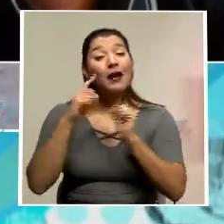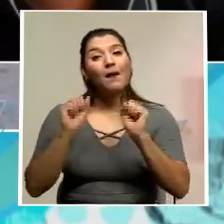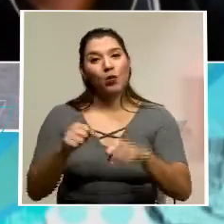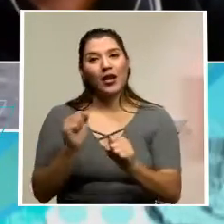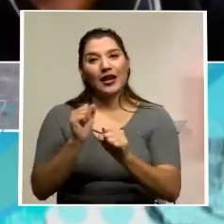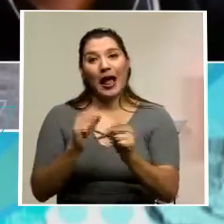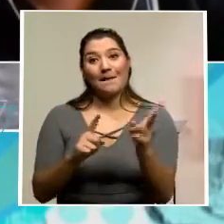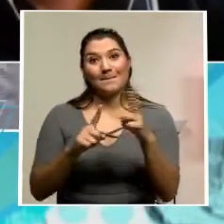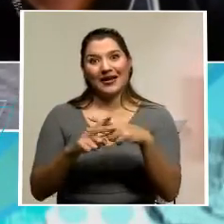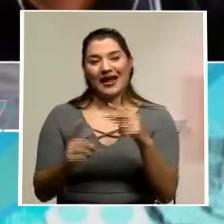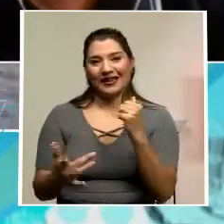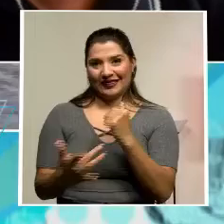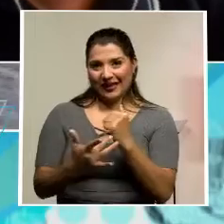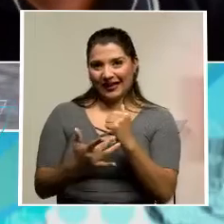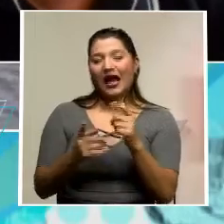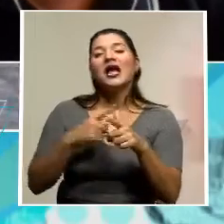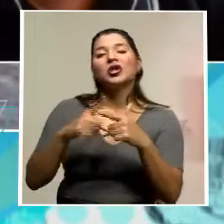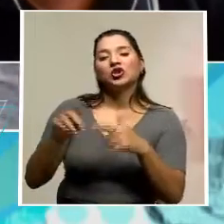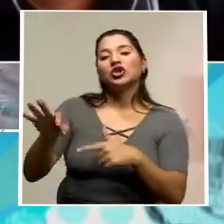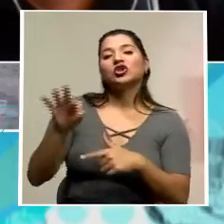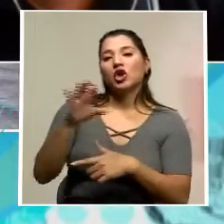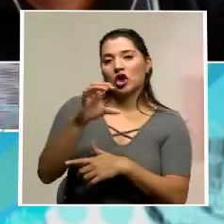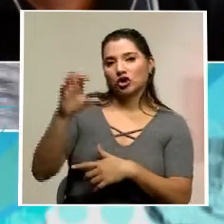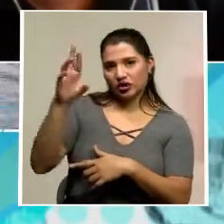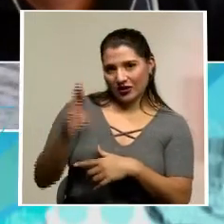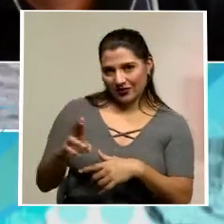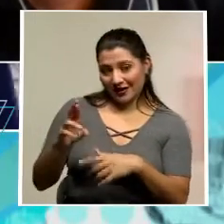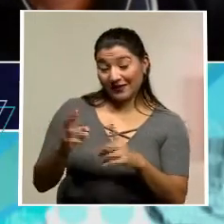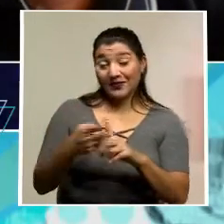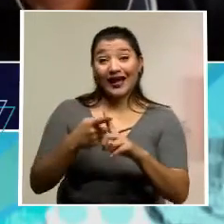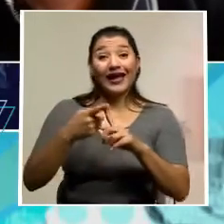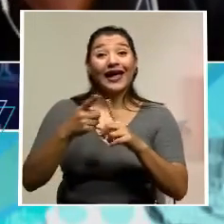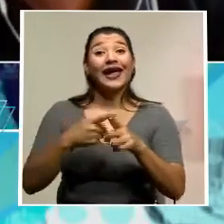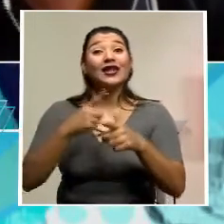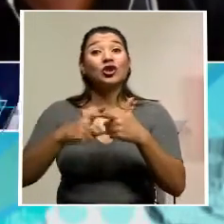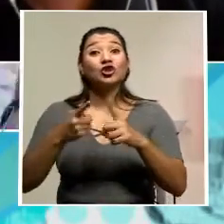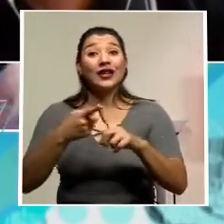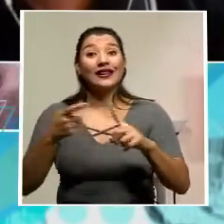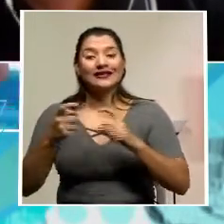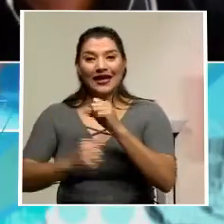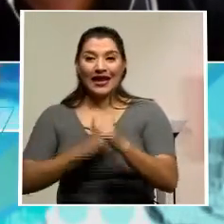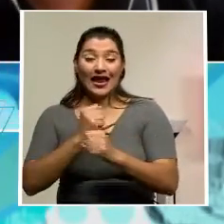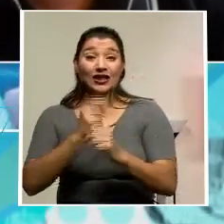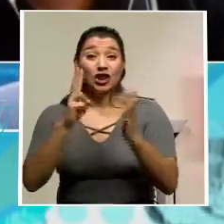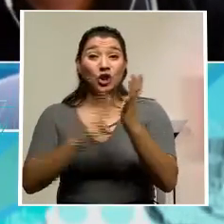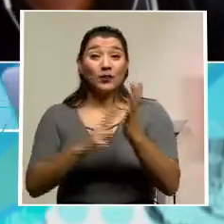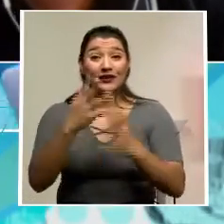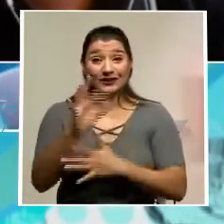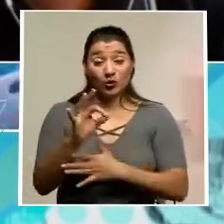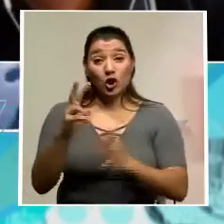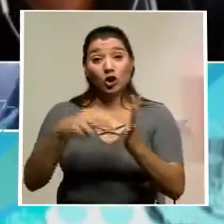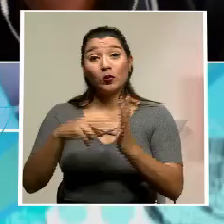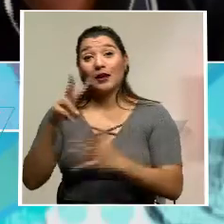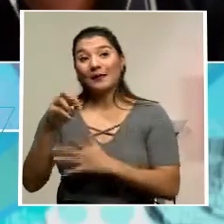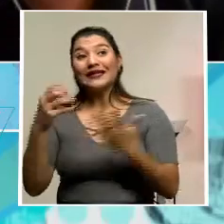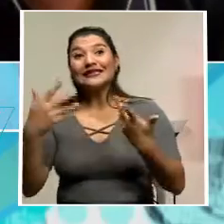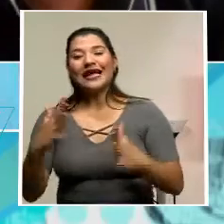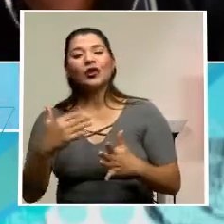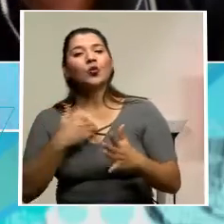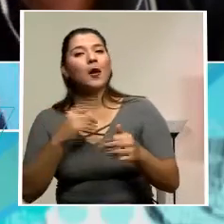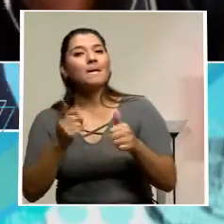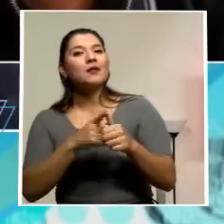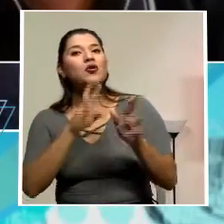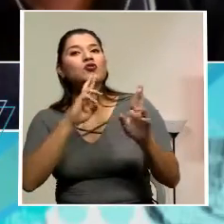ambiental y bueno, ya desde el 2019, 2020 ya tuvimos los primeros resultados positivos, las